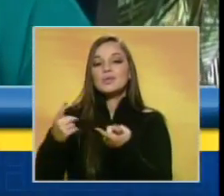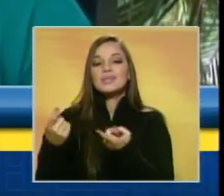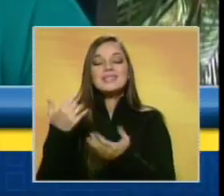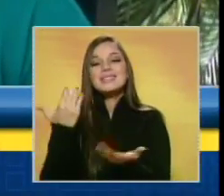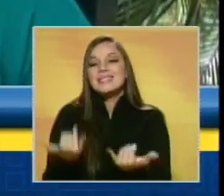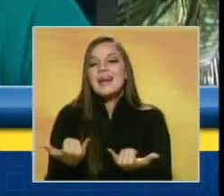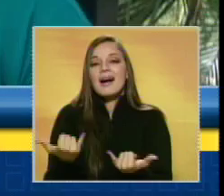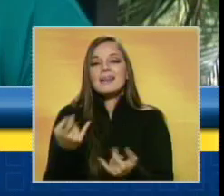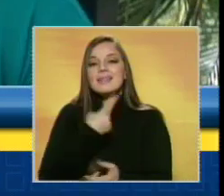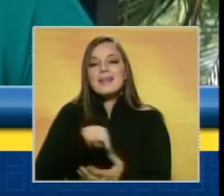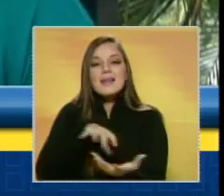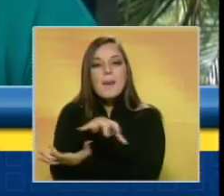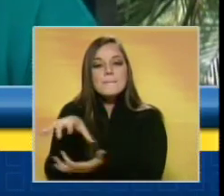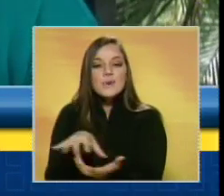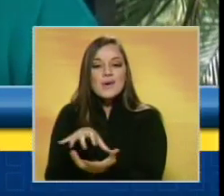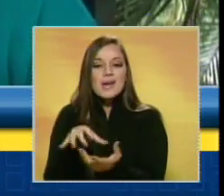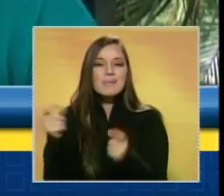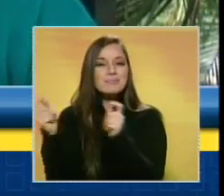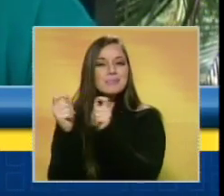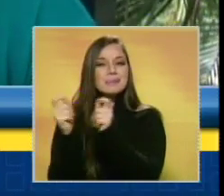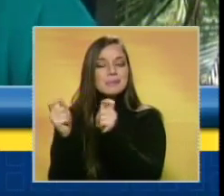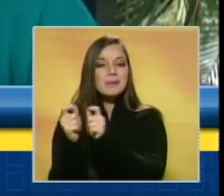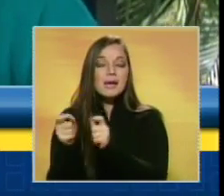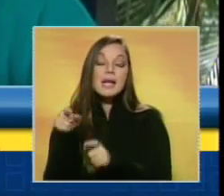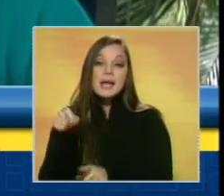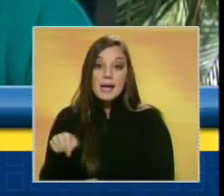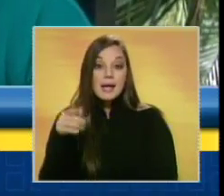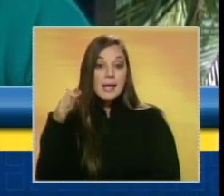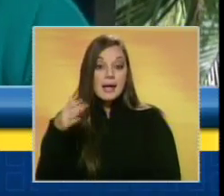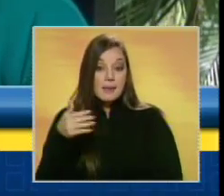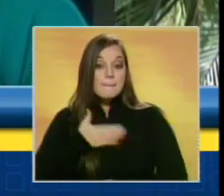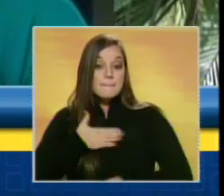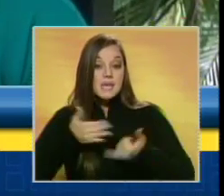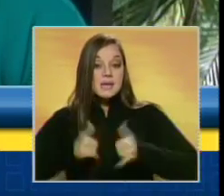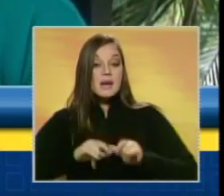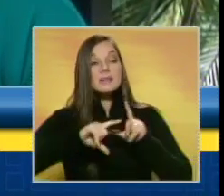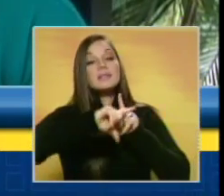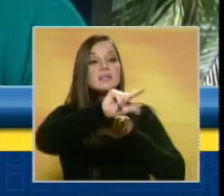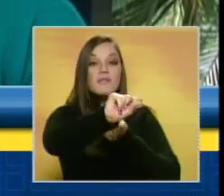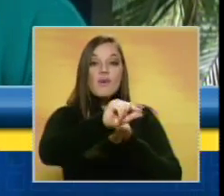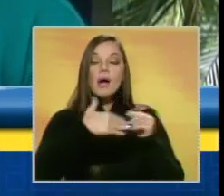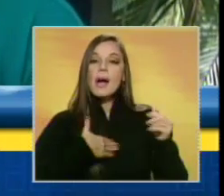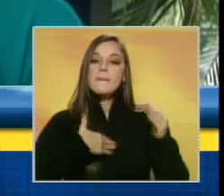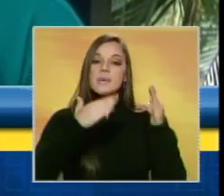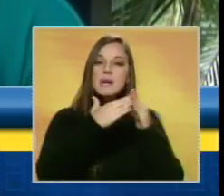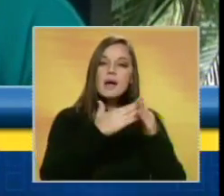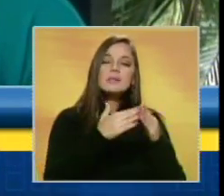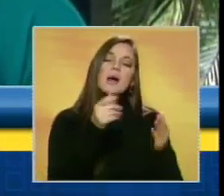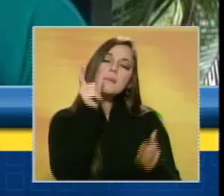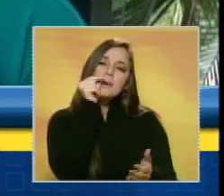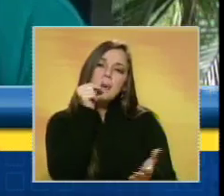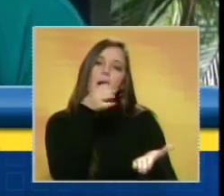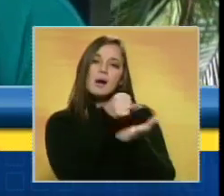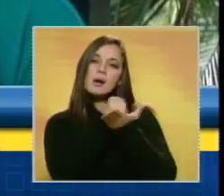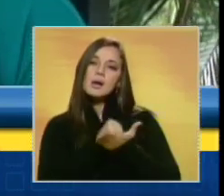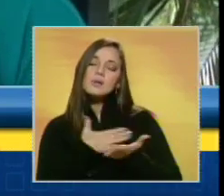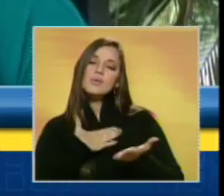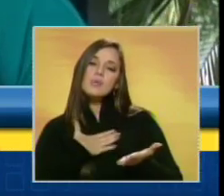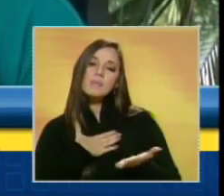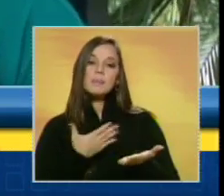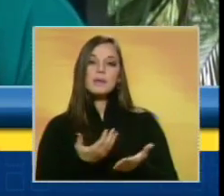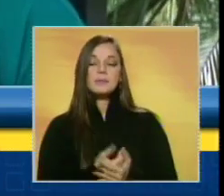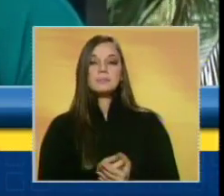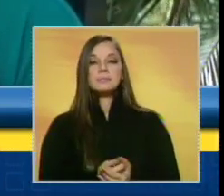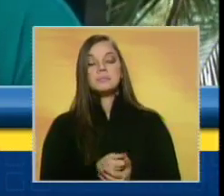conyugales, pues, lo cual ella se había ido buscando auxilio a mi casa como padre. Bueno, ya ella